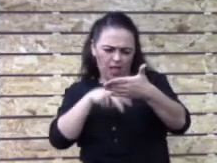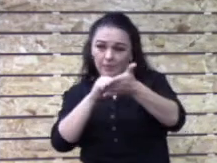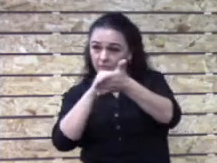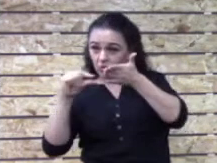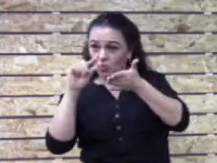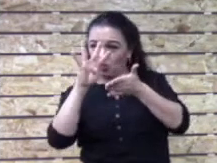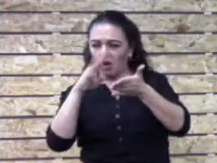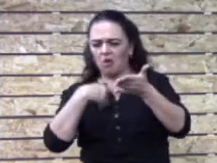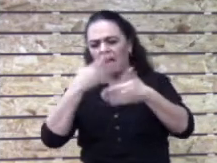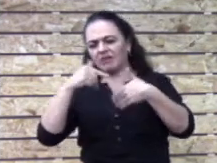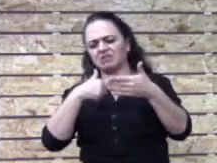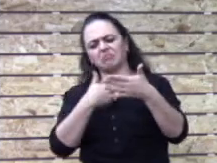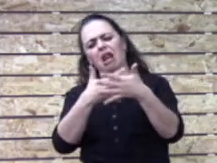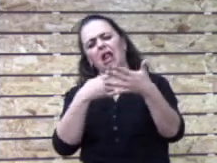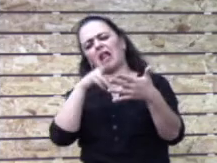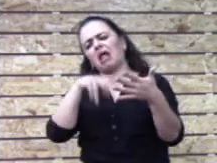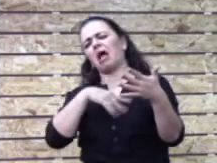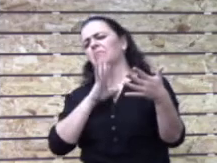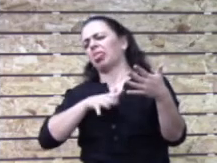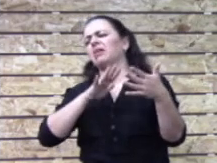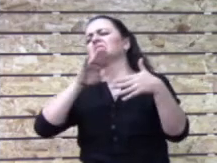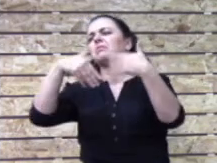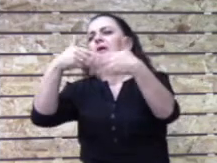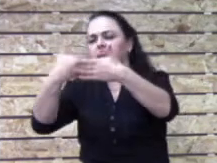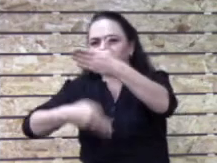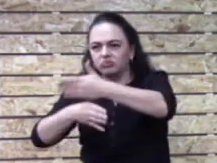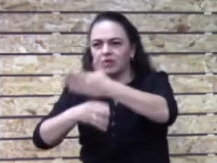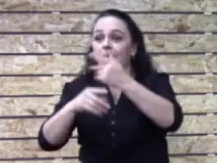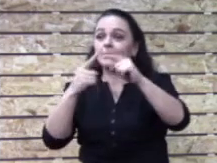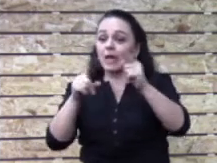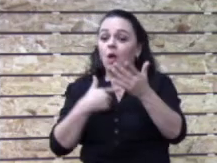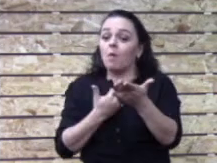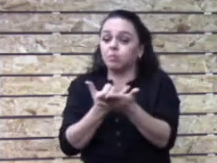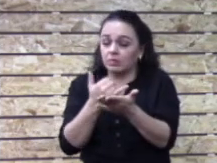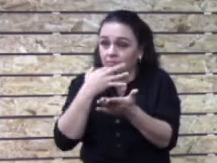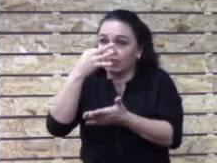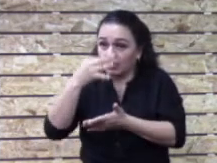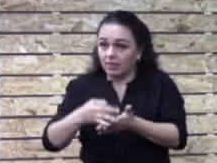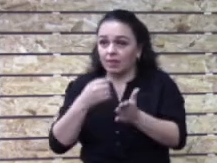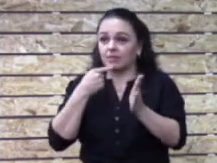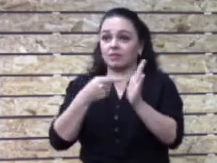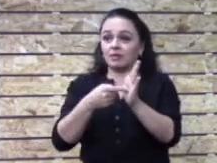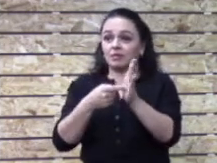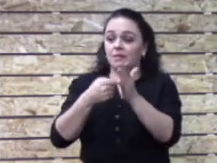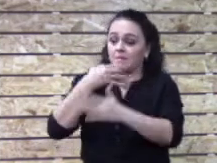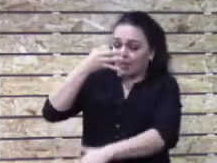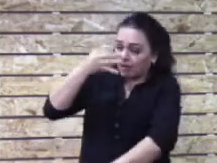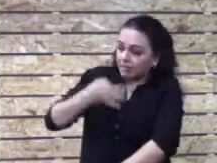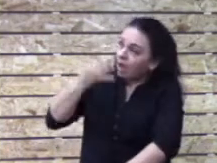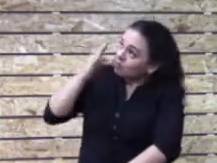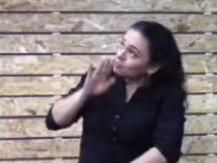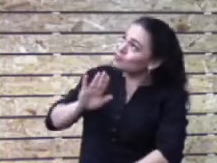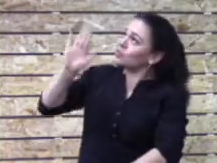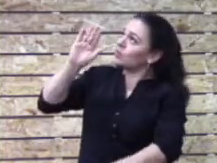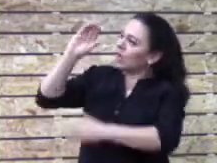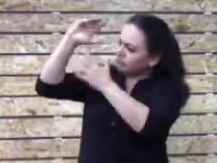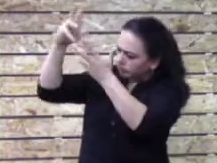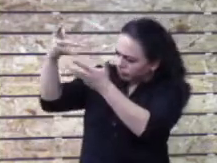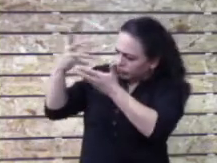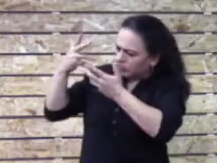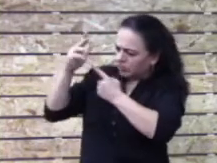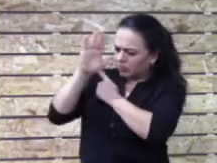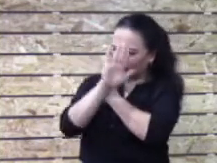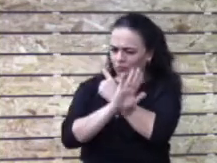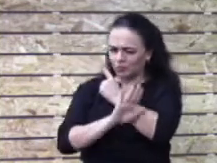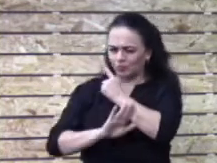4 para orar en su parte final, donde dice: su verdad será tu escudo y tu